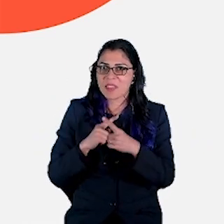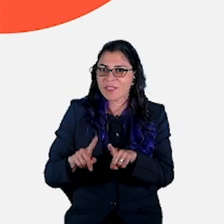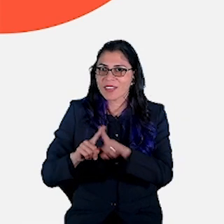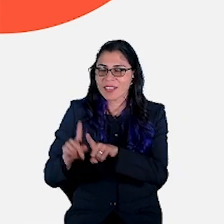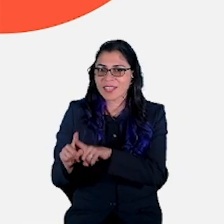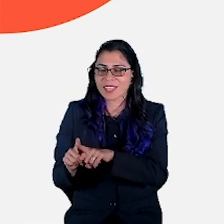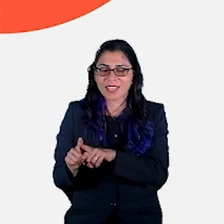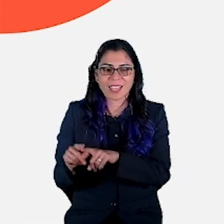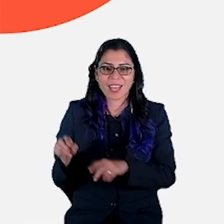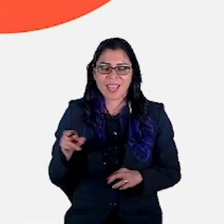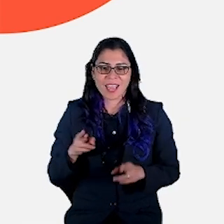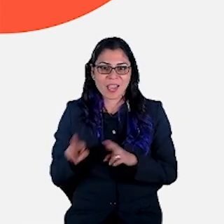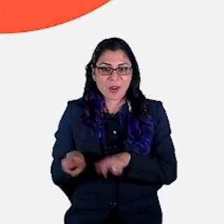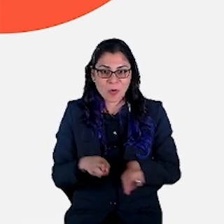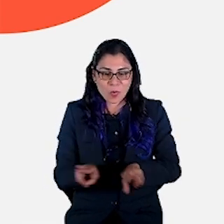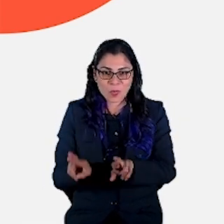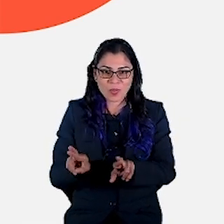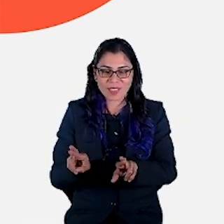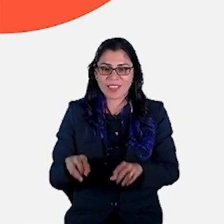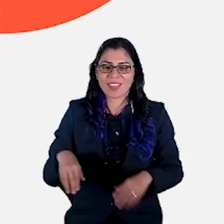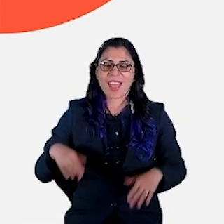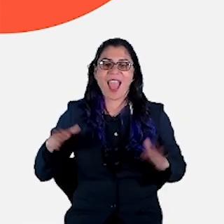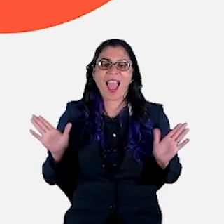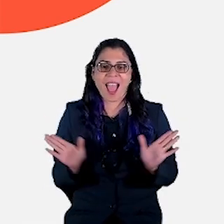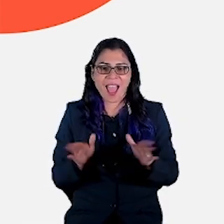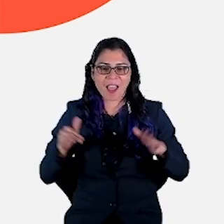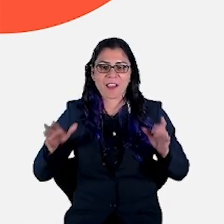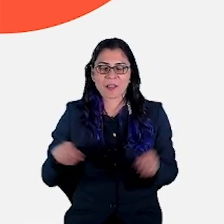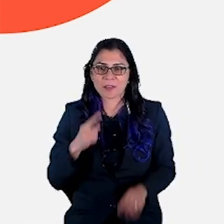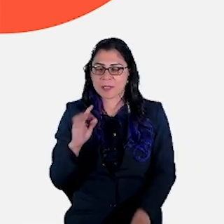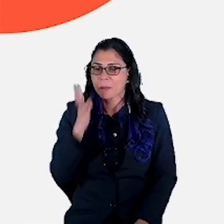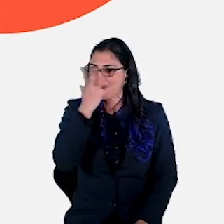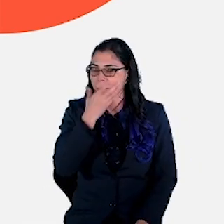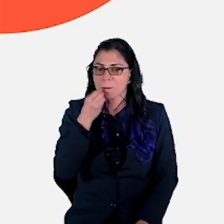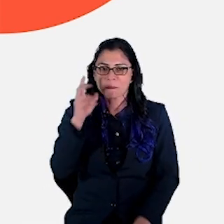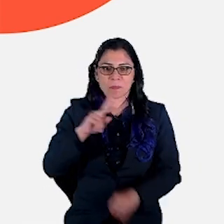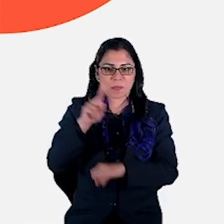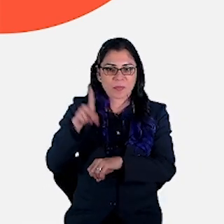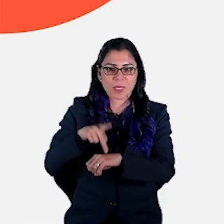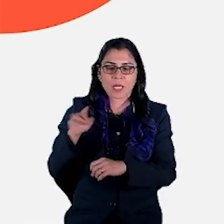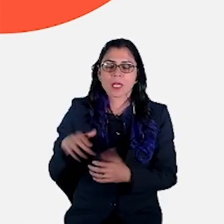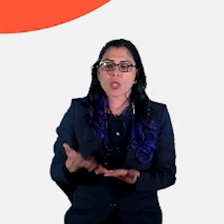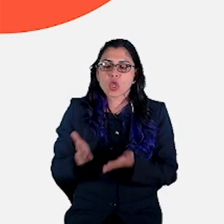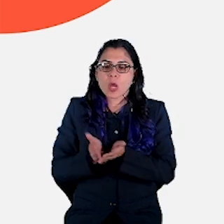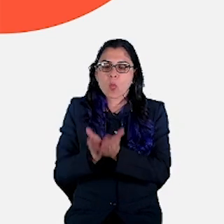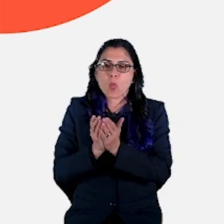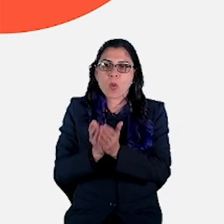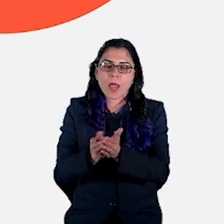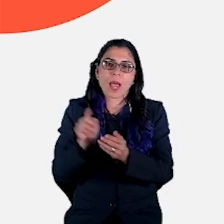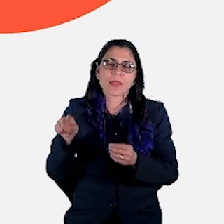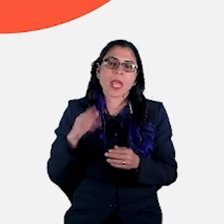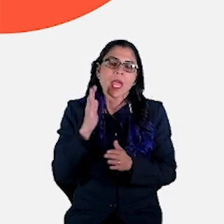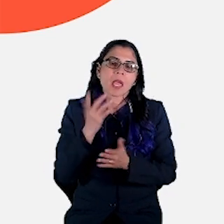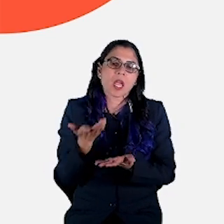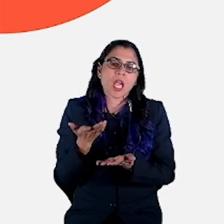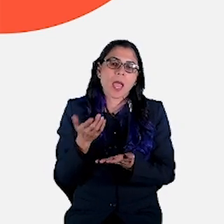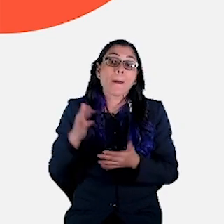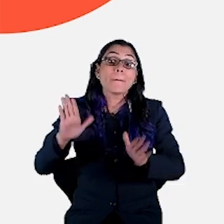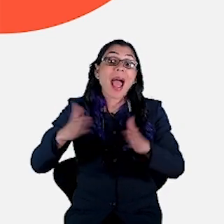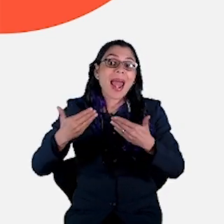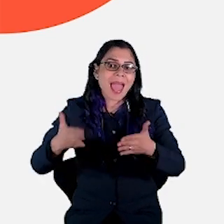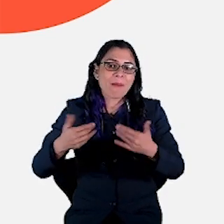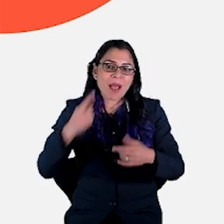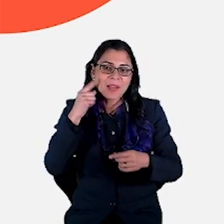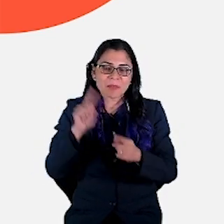de las rutas aves en el paraíso ya que esta área de la Cuenca canalera es una de las preferidas